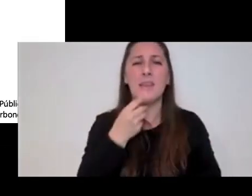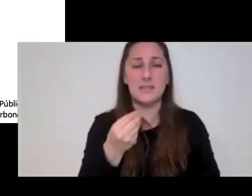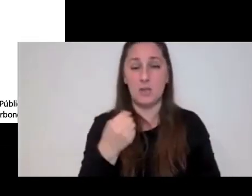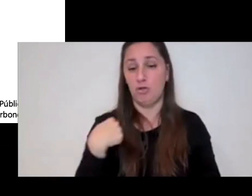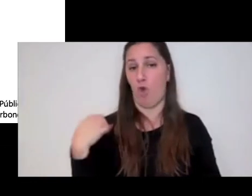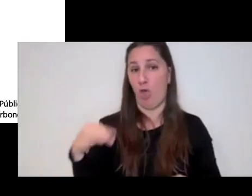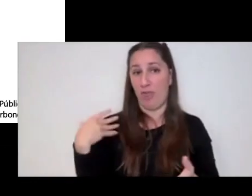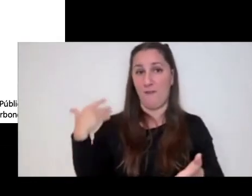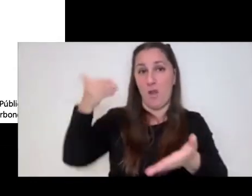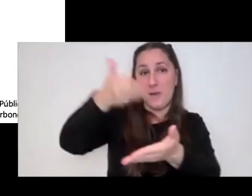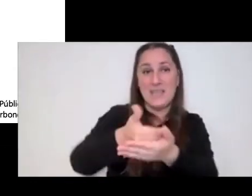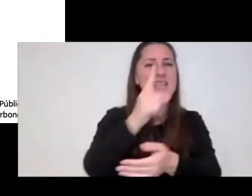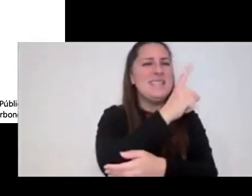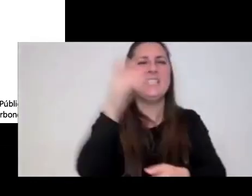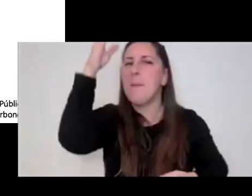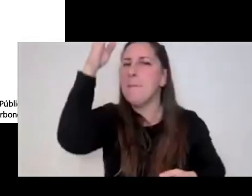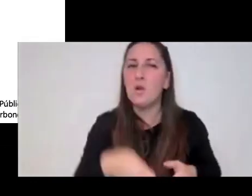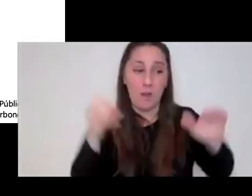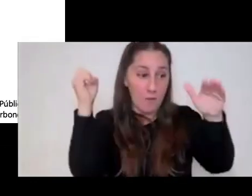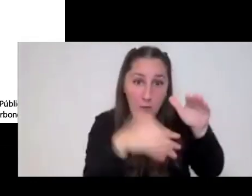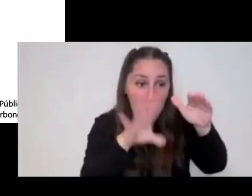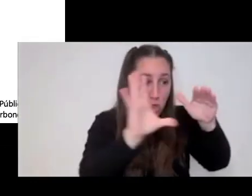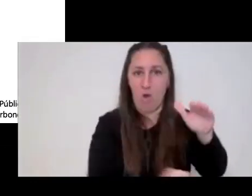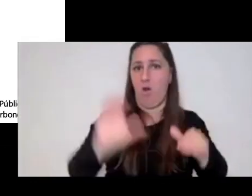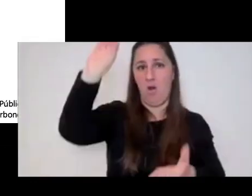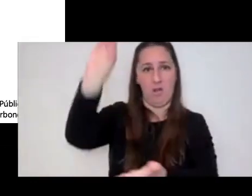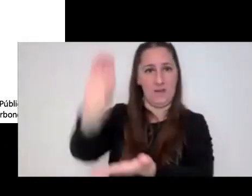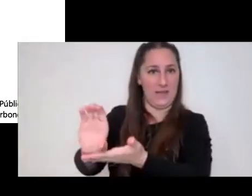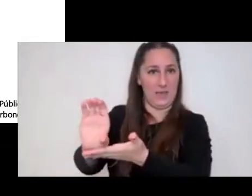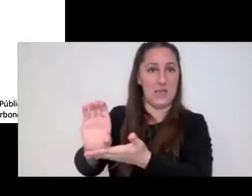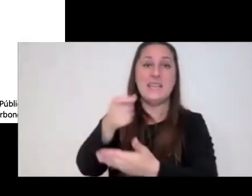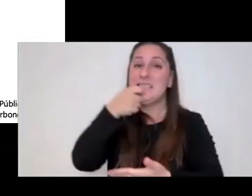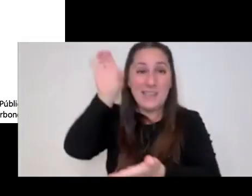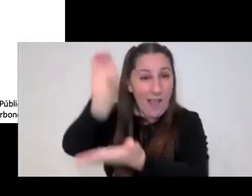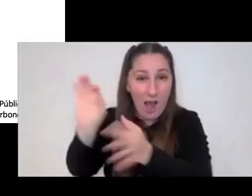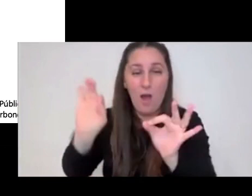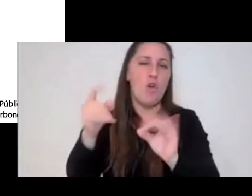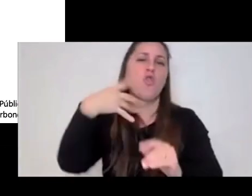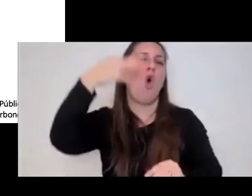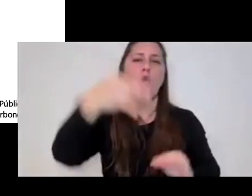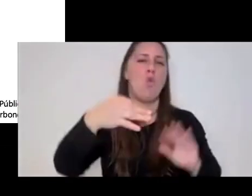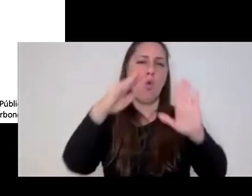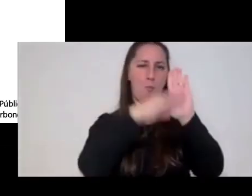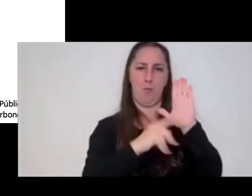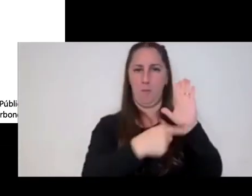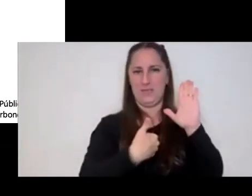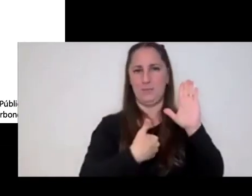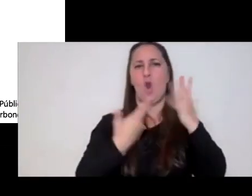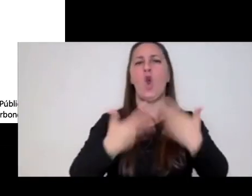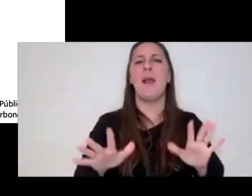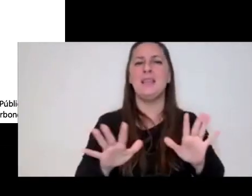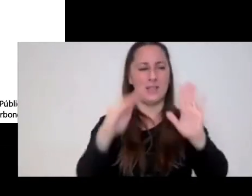100% de los fondos depositados, ¿sí? Si no, no estoy cumpliendo con los requisitos de la normalización, si no, yo no puedo pedir